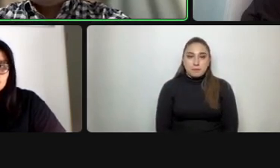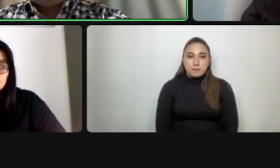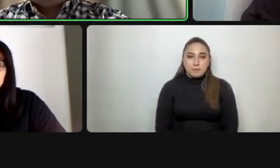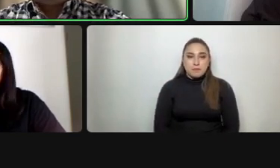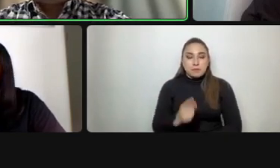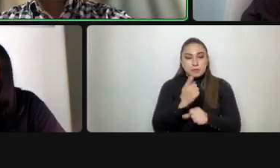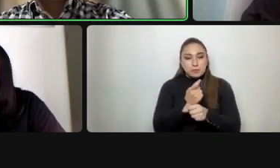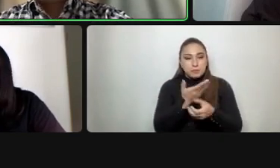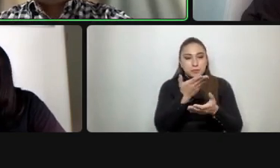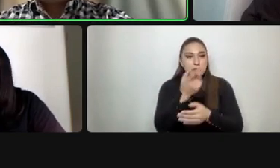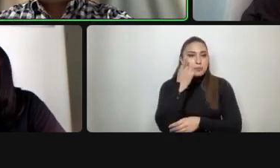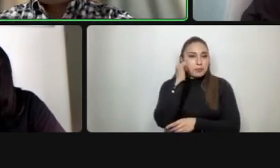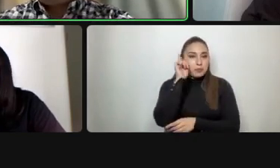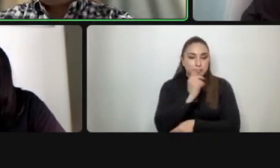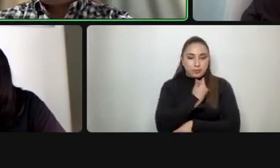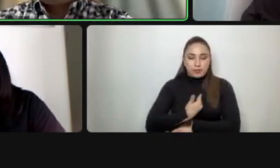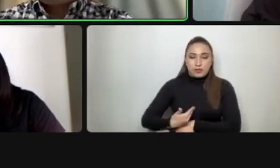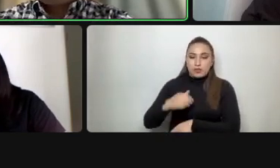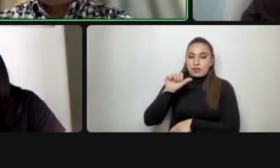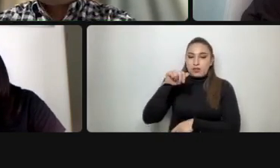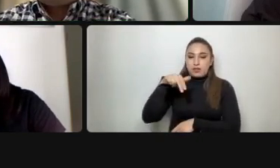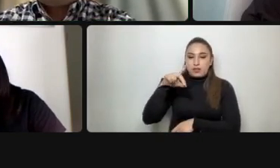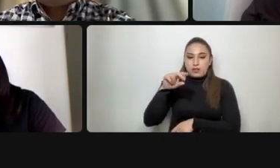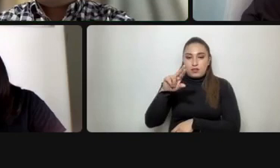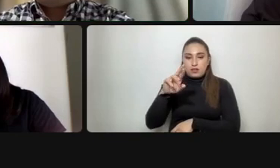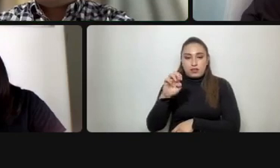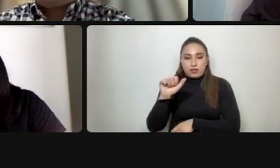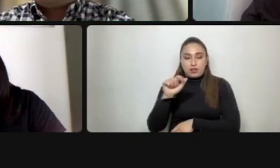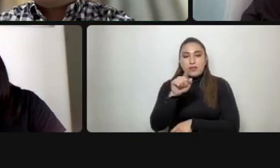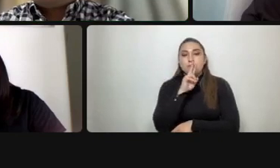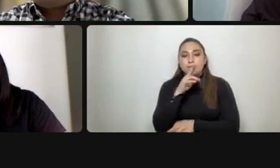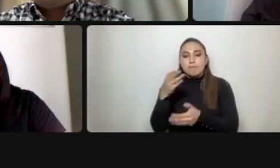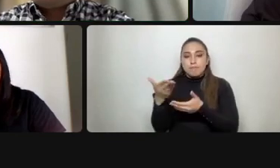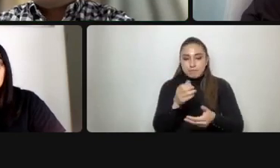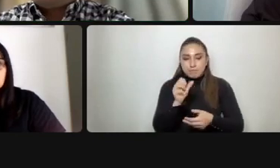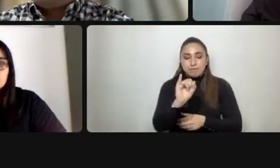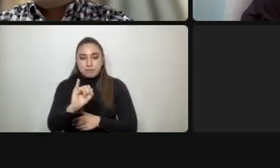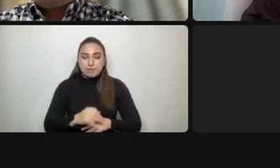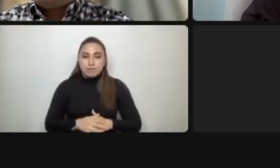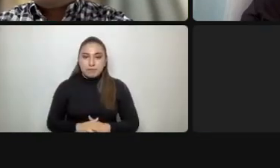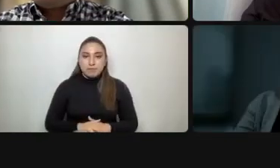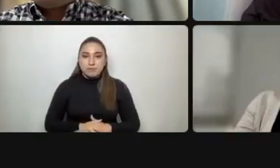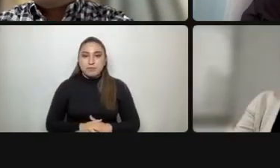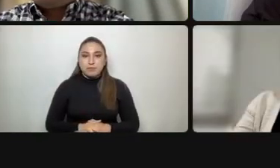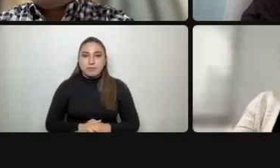Diputada Andrea Vicenteño Barrientos. Andrea Vicenteño, presente.